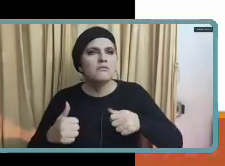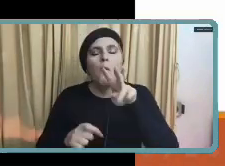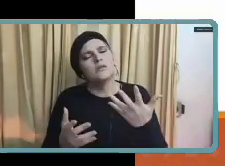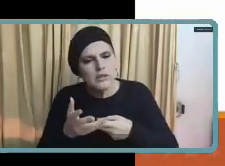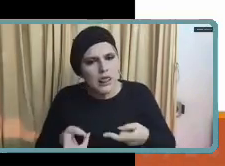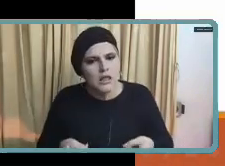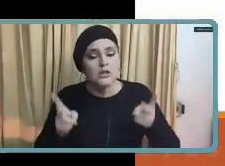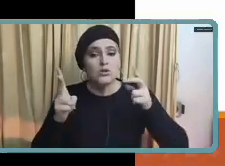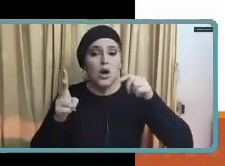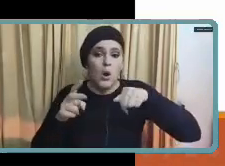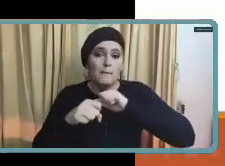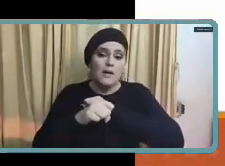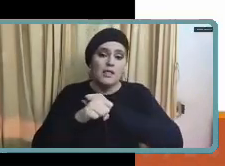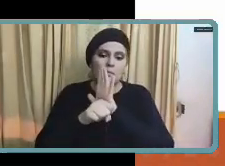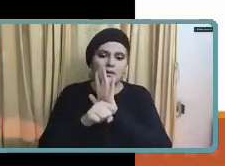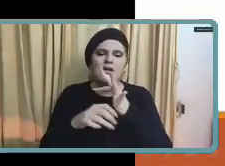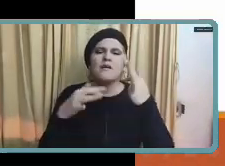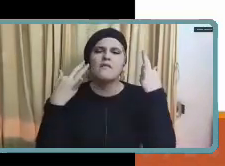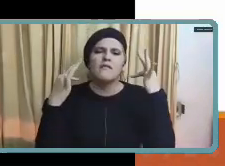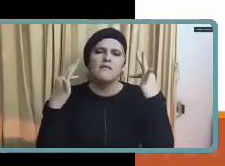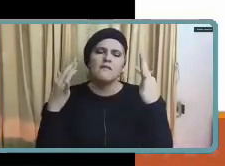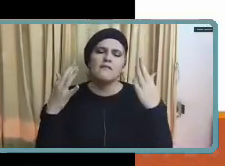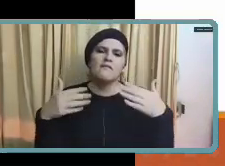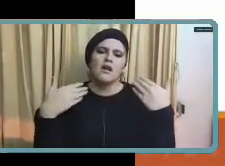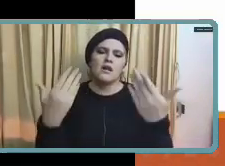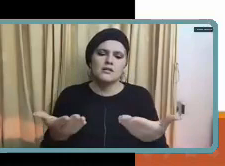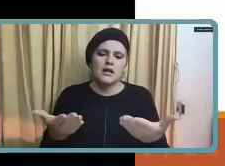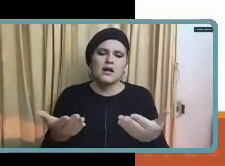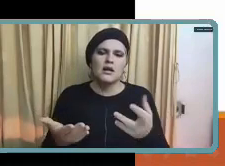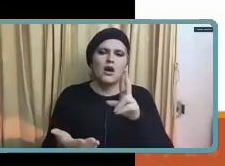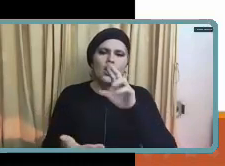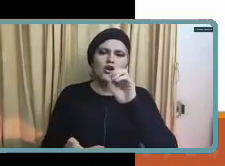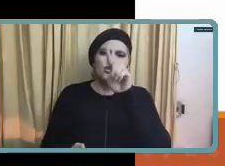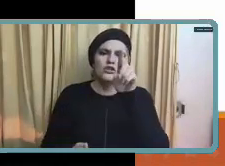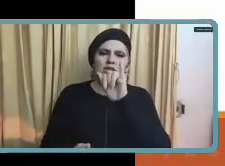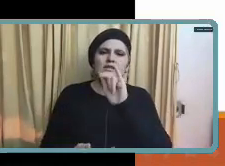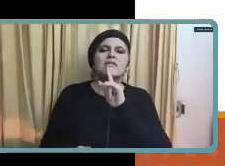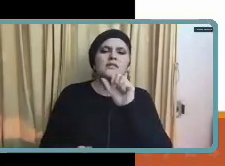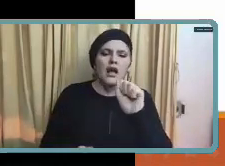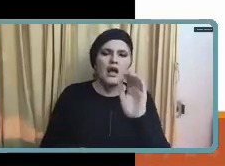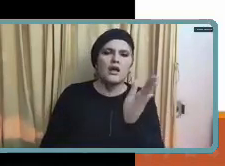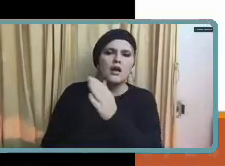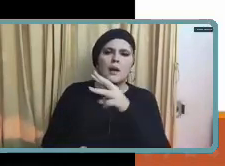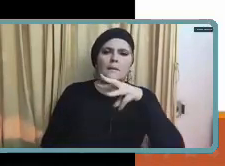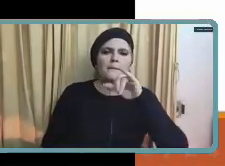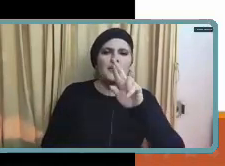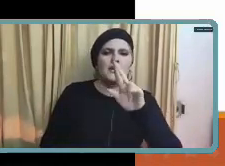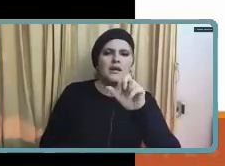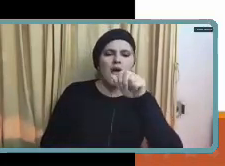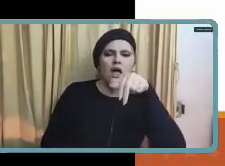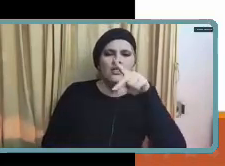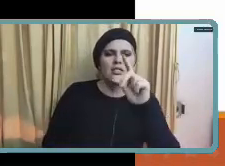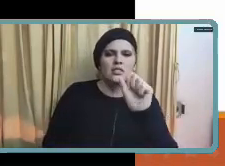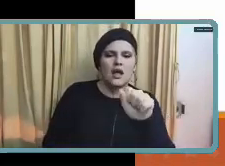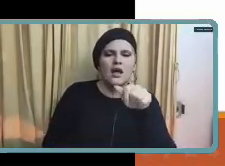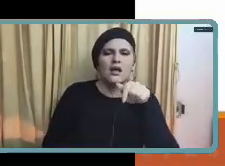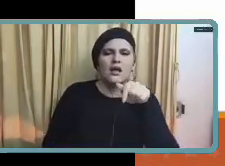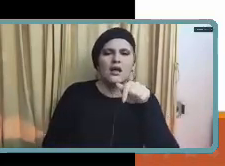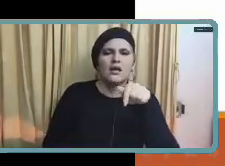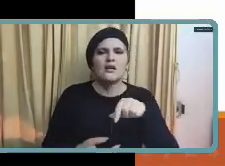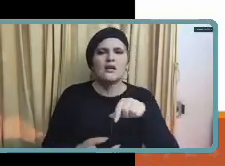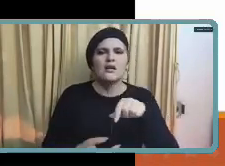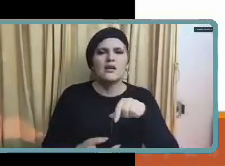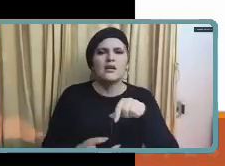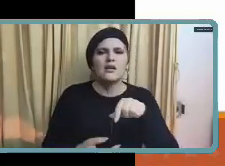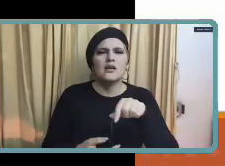Felicitar, como dijimos, a Rosita Miranda, presidenta de la agrupación Te Abrazo de Magallanes, que lograron esto a nivel regional.